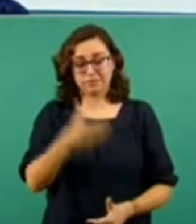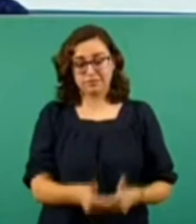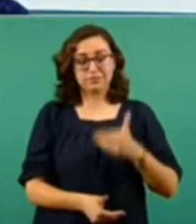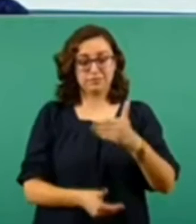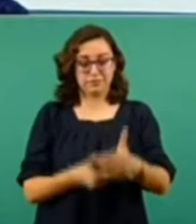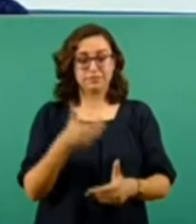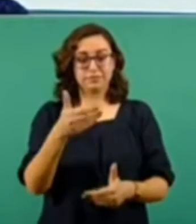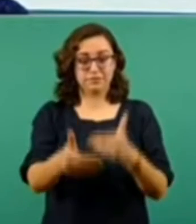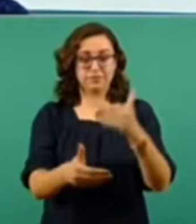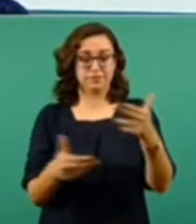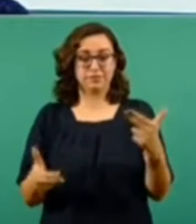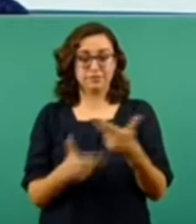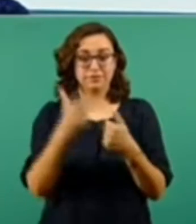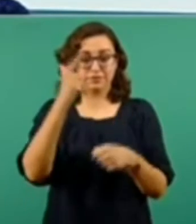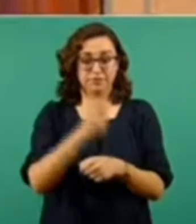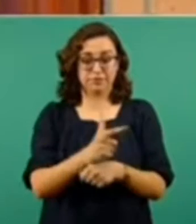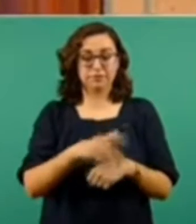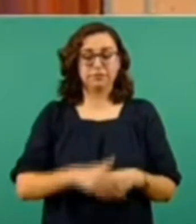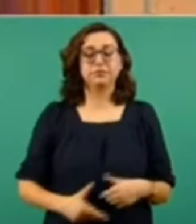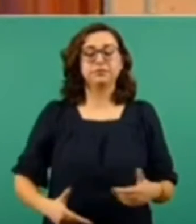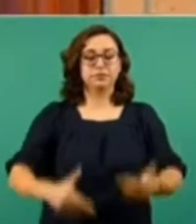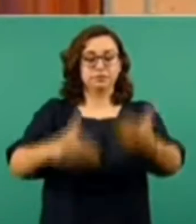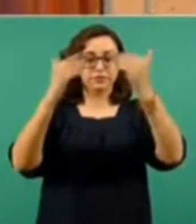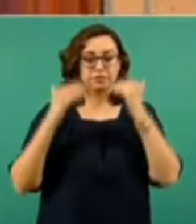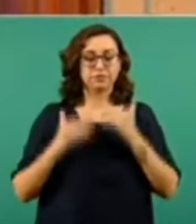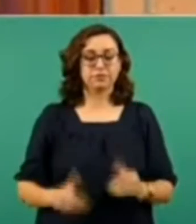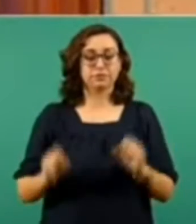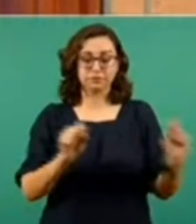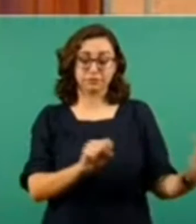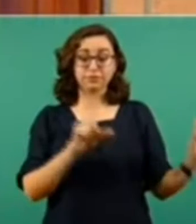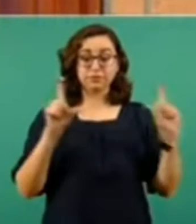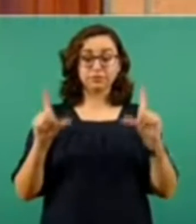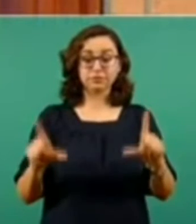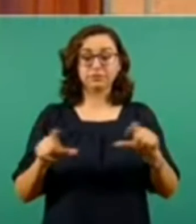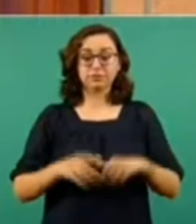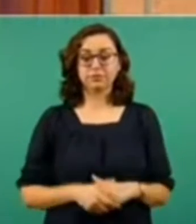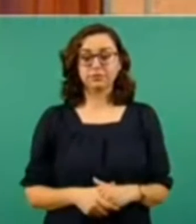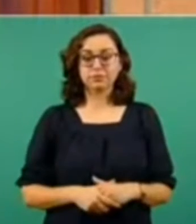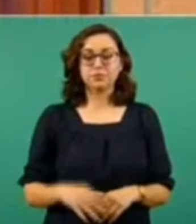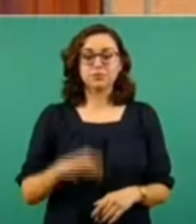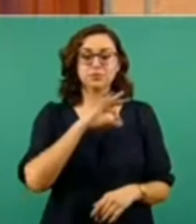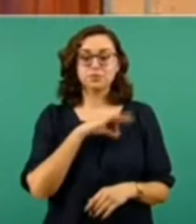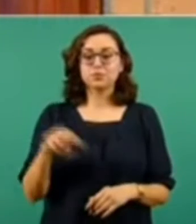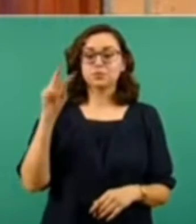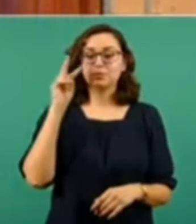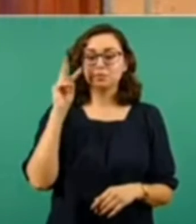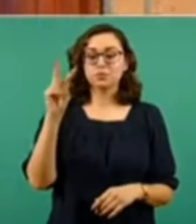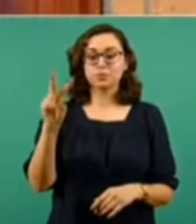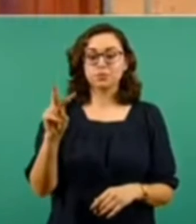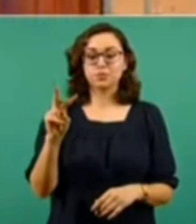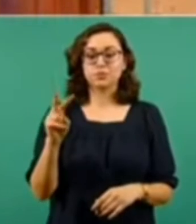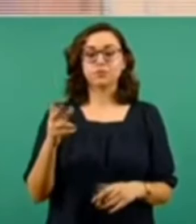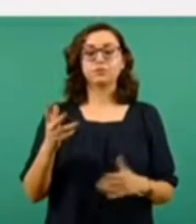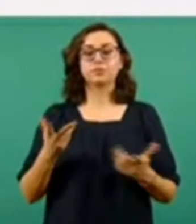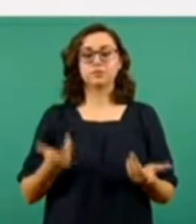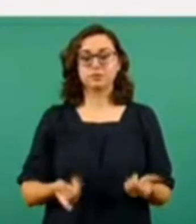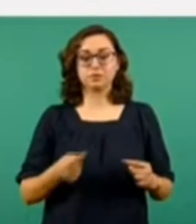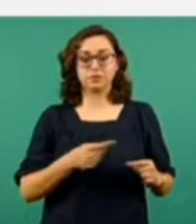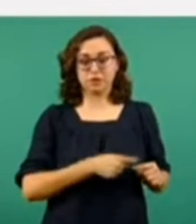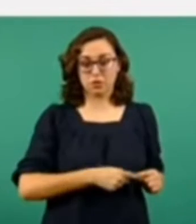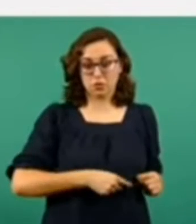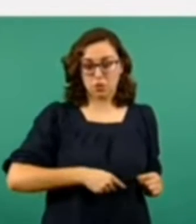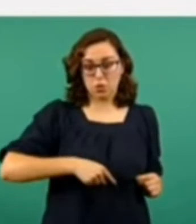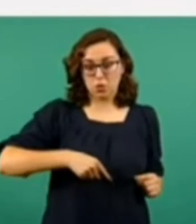estrategia nacional. Si vemos la siguiente diapositiva, estamos justo viendo la velocidad con que